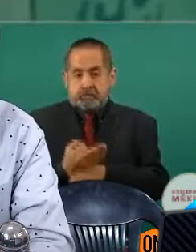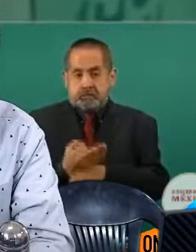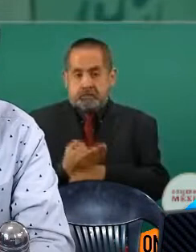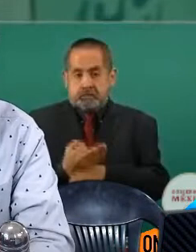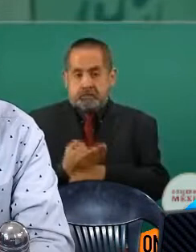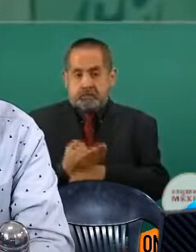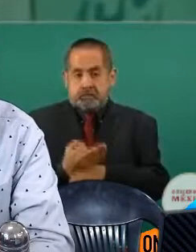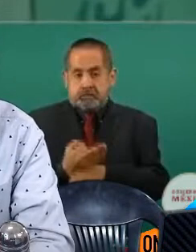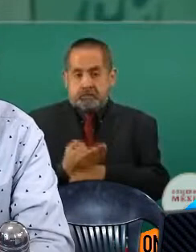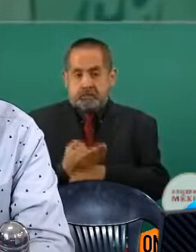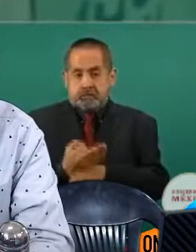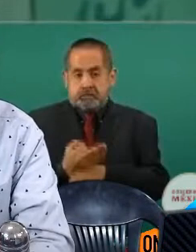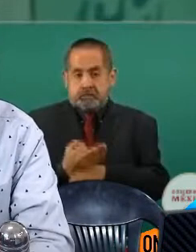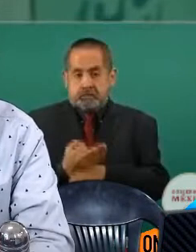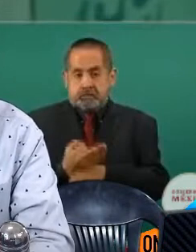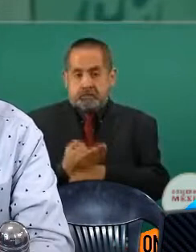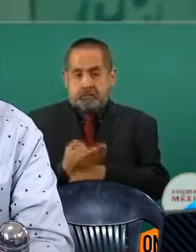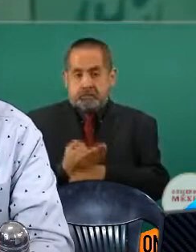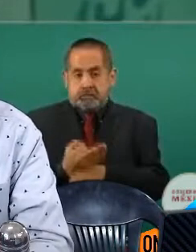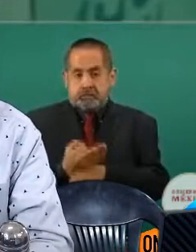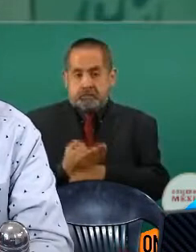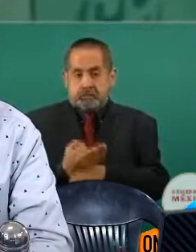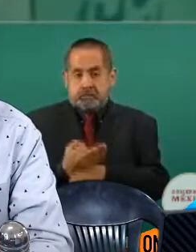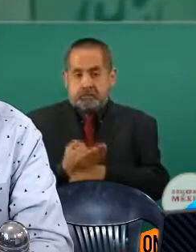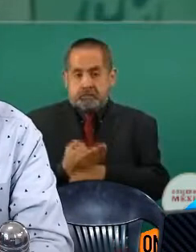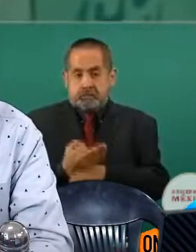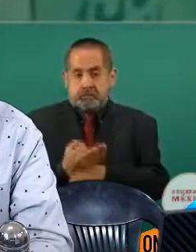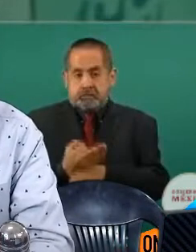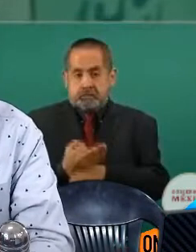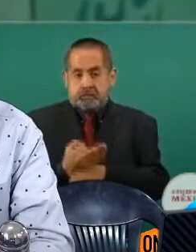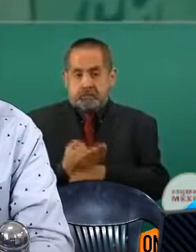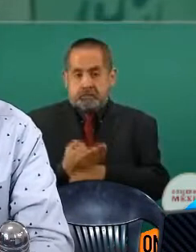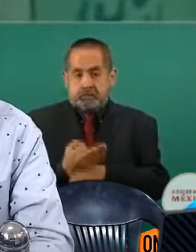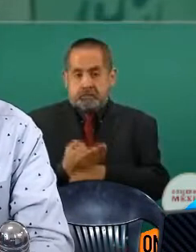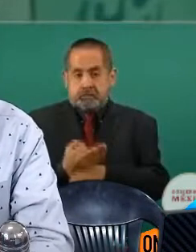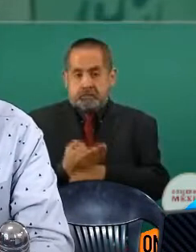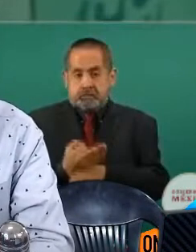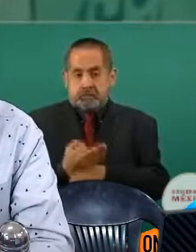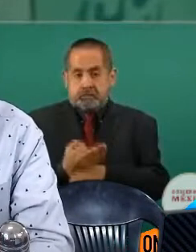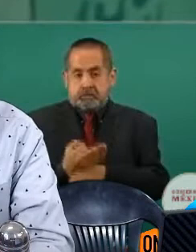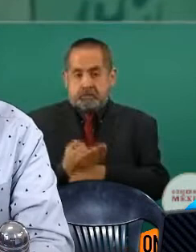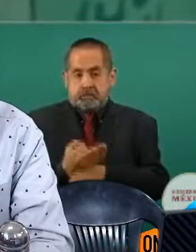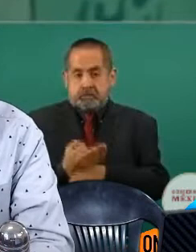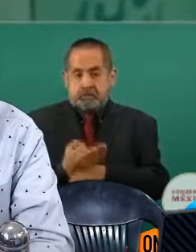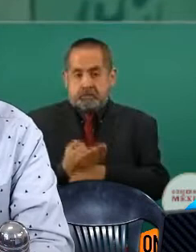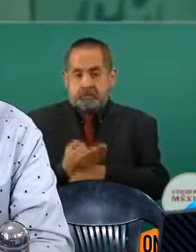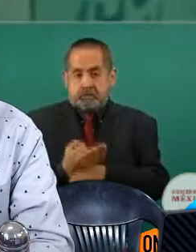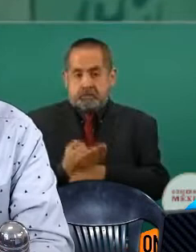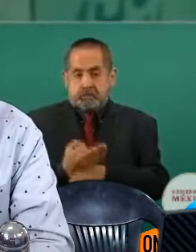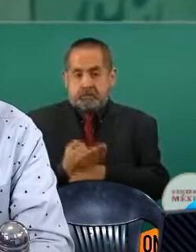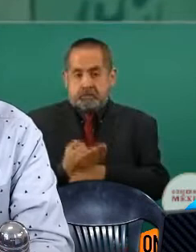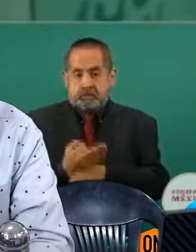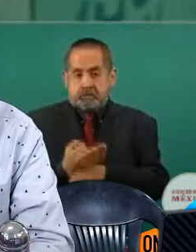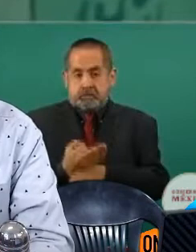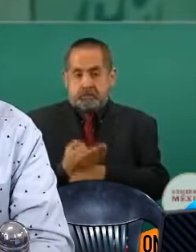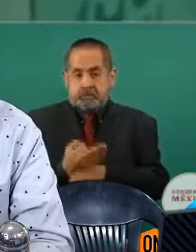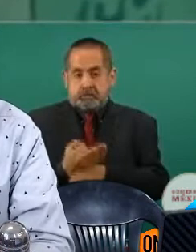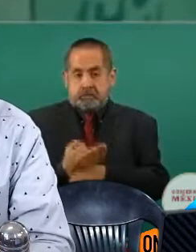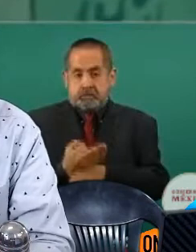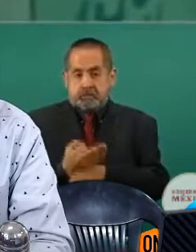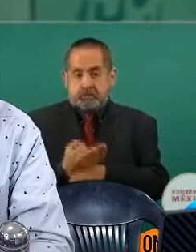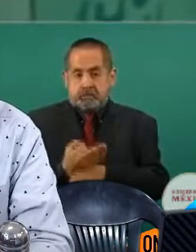hoy se puede hablar de que son multimillonarios. Y es cierto, como dice el presidente, bueno, ¿cómo